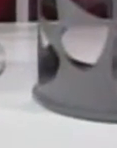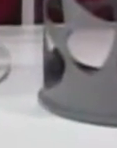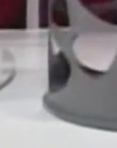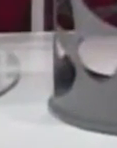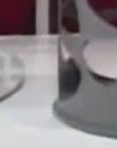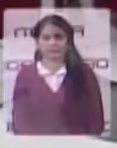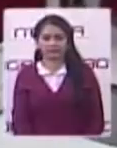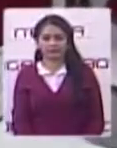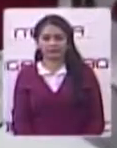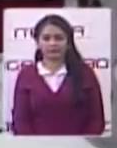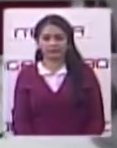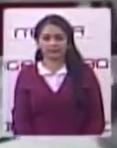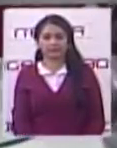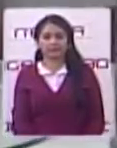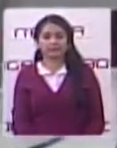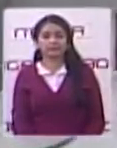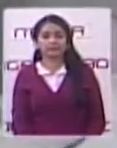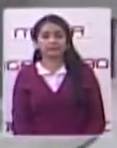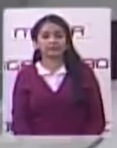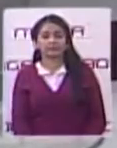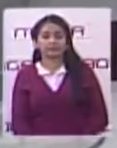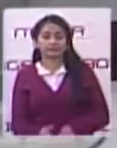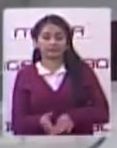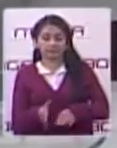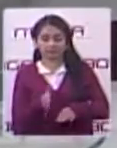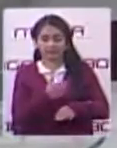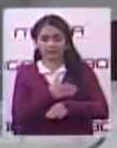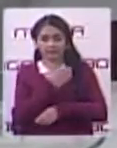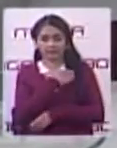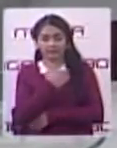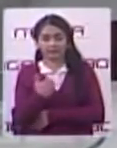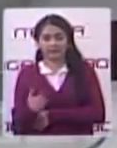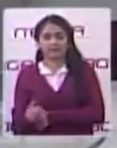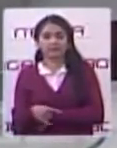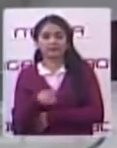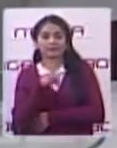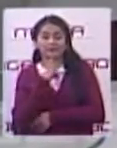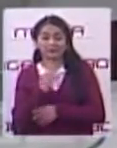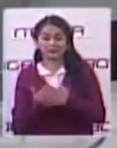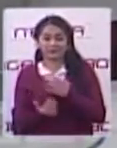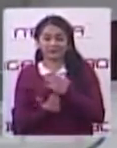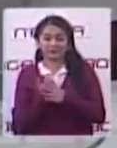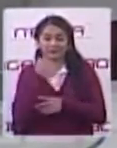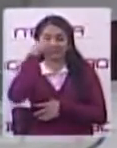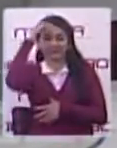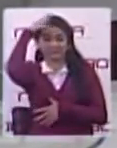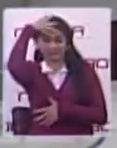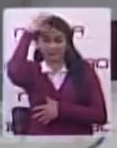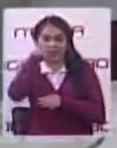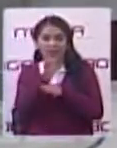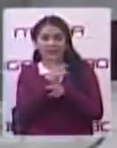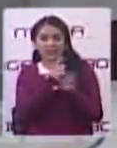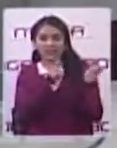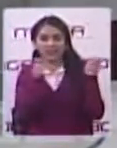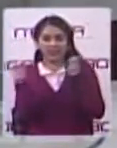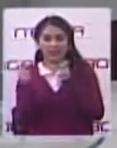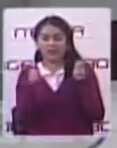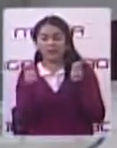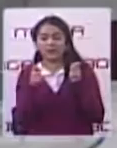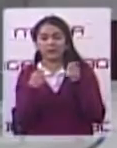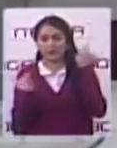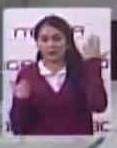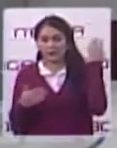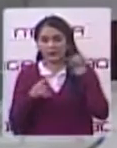fuertes declaraciones realizadas por el presidente de Estados Unidos, Donald Trump, durante su campaña electoral se generó desconcierto en el